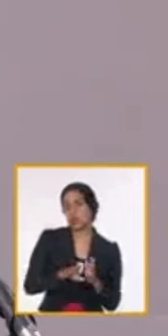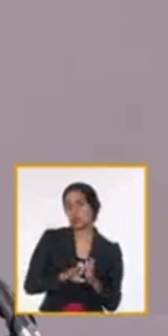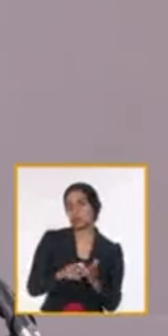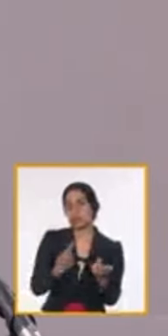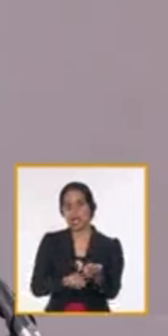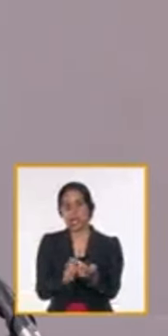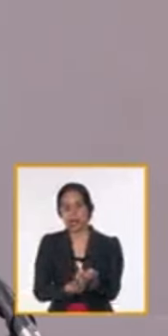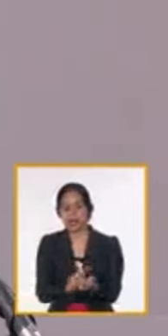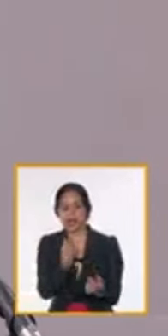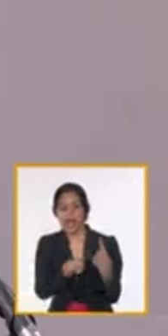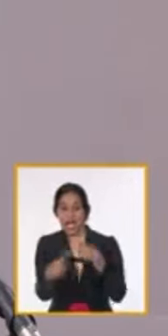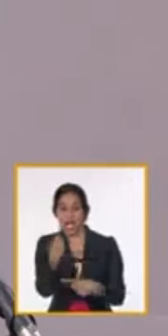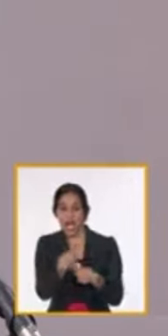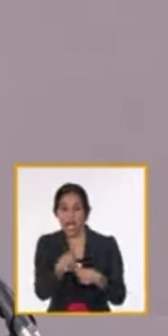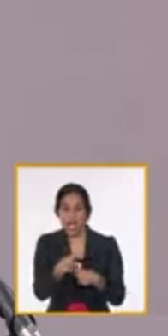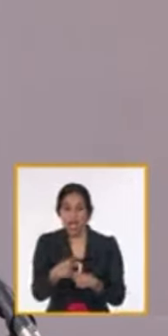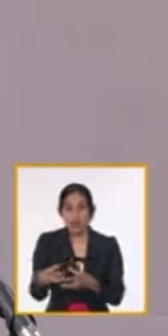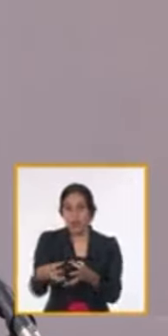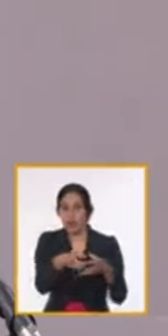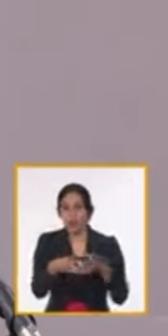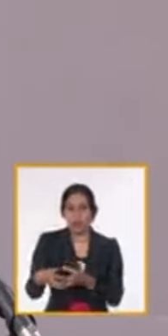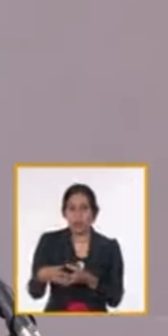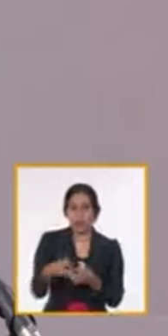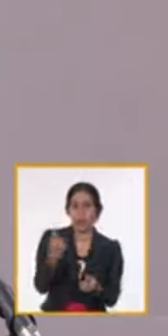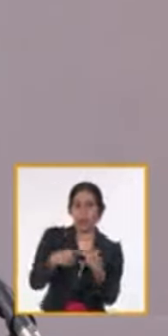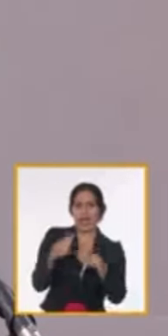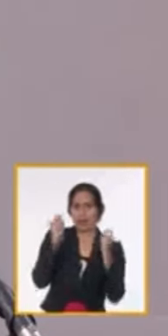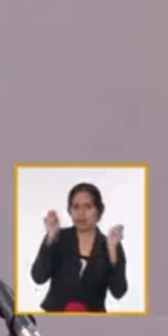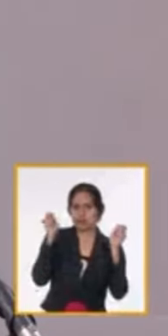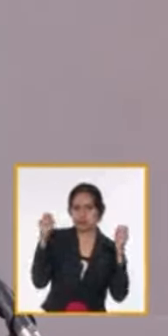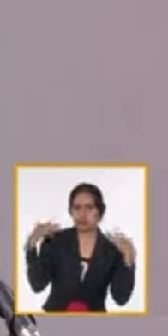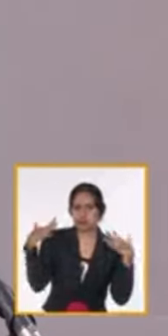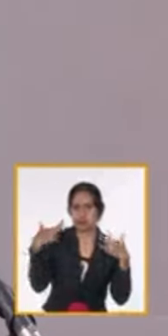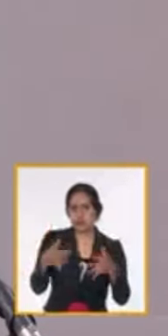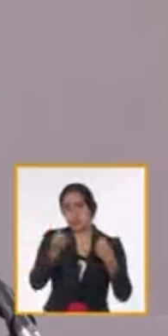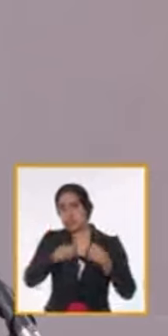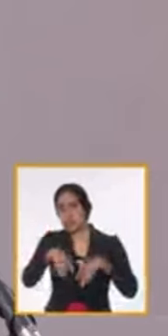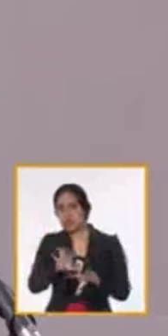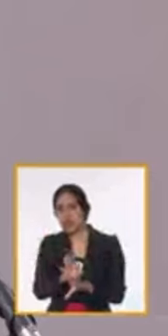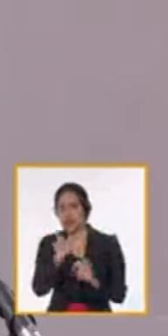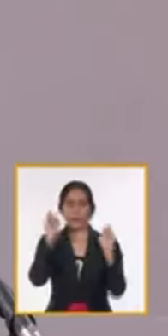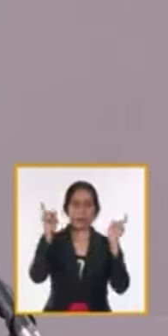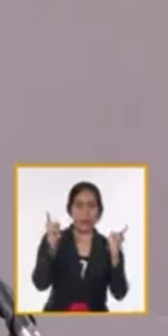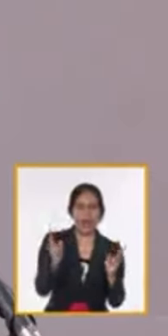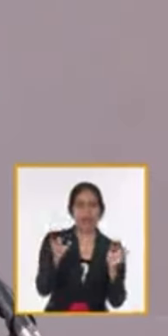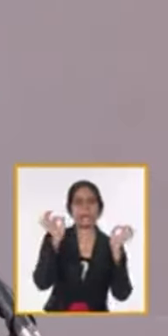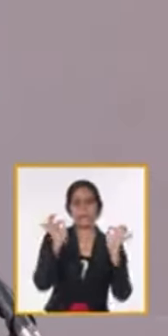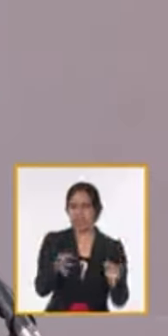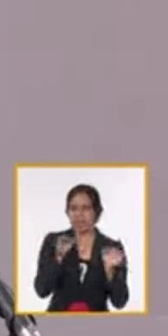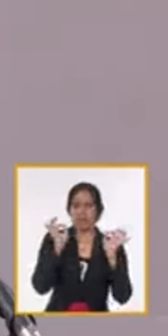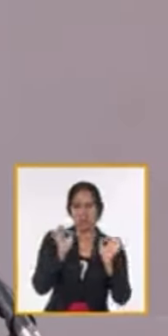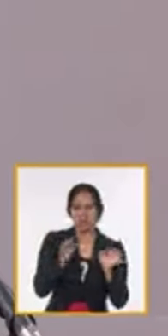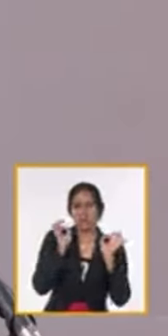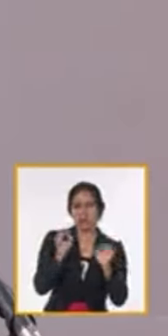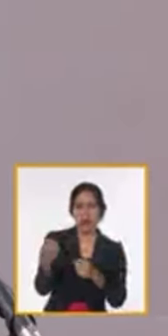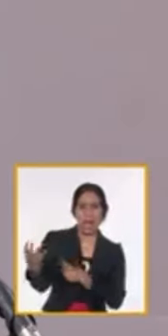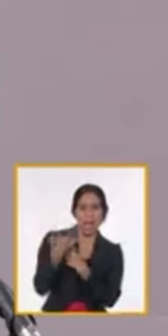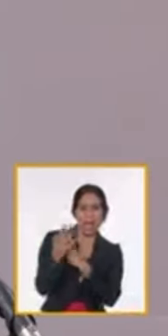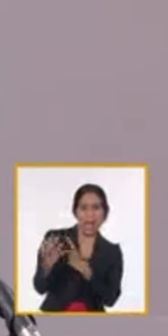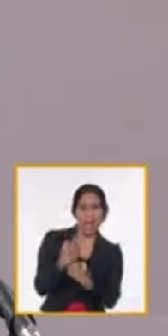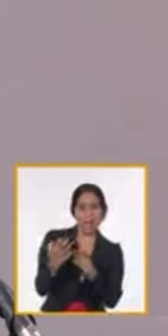cada insurgencia de movilización popular, cae en las mismas críticas de siempre. Son agitadores